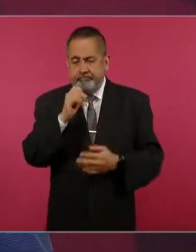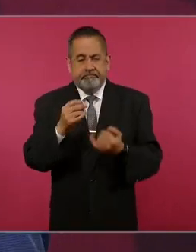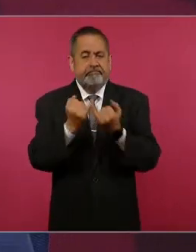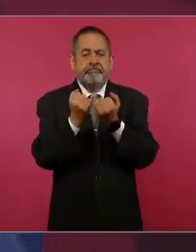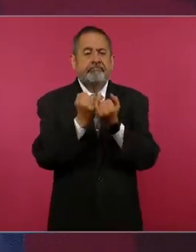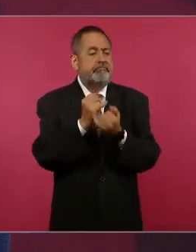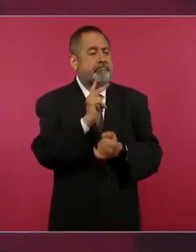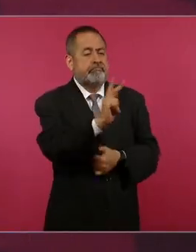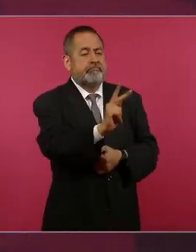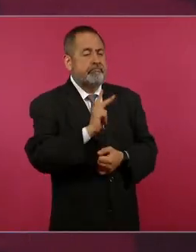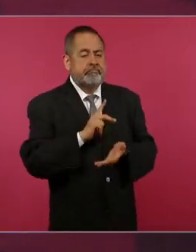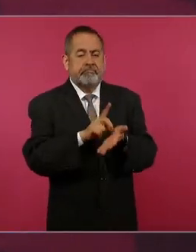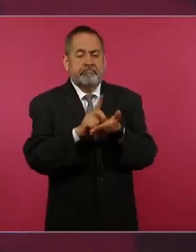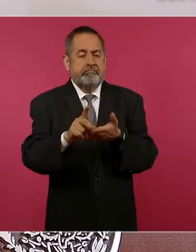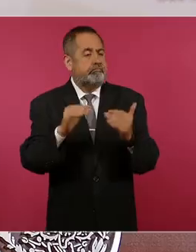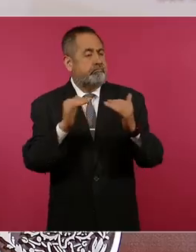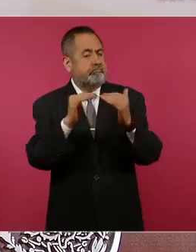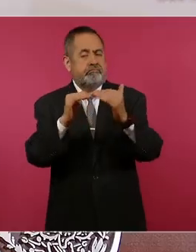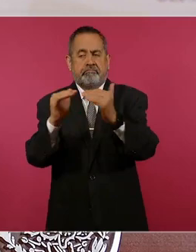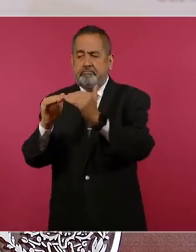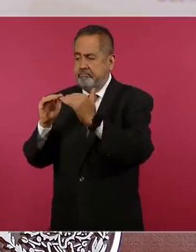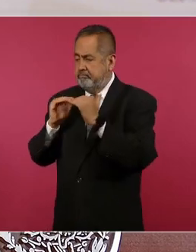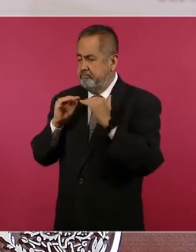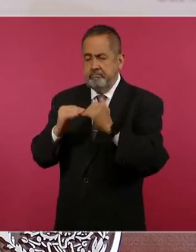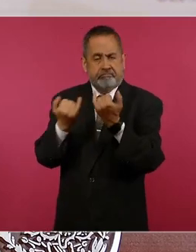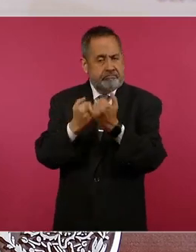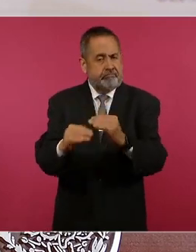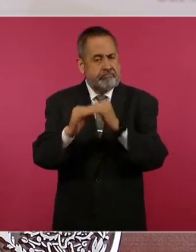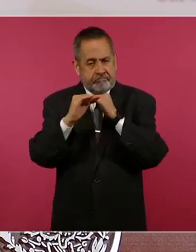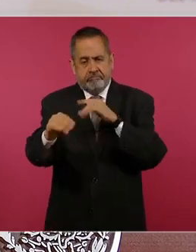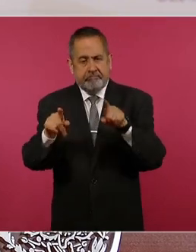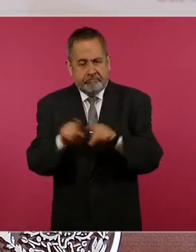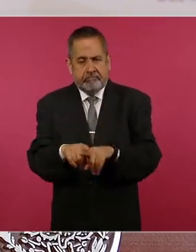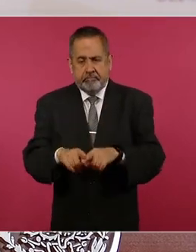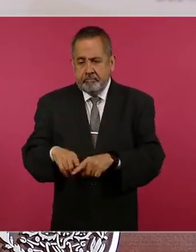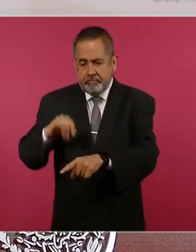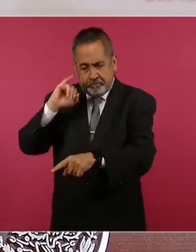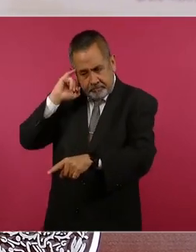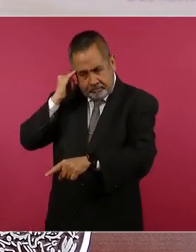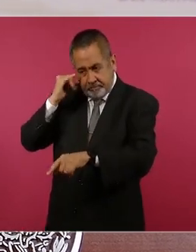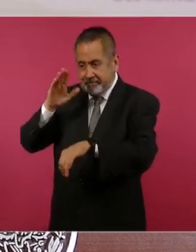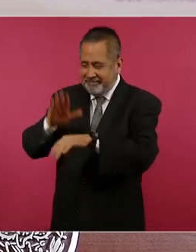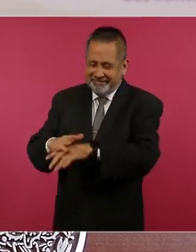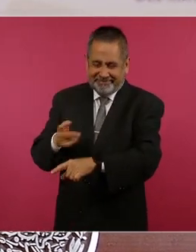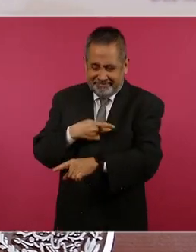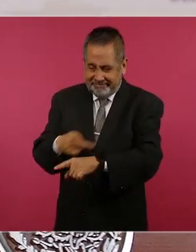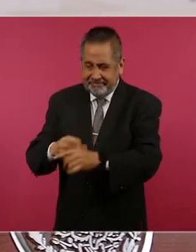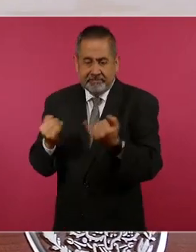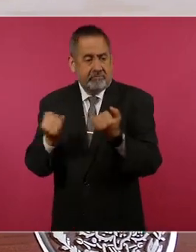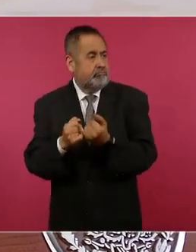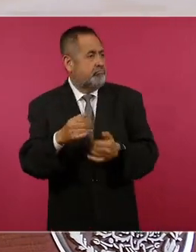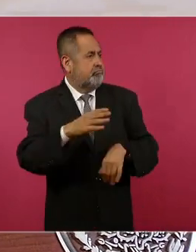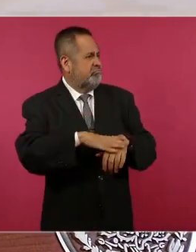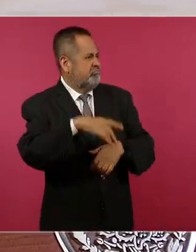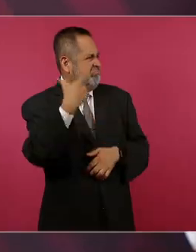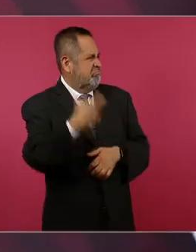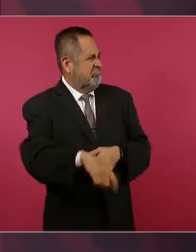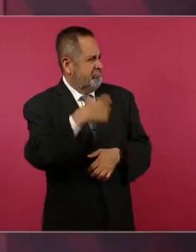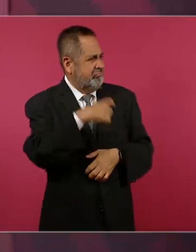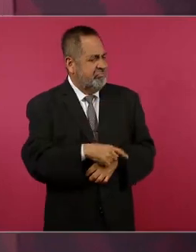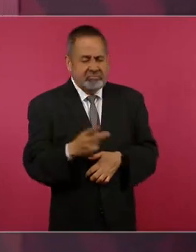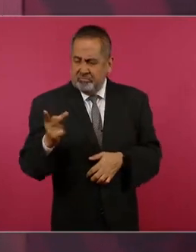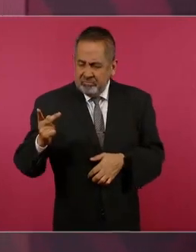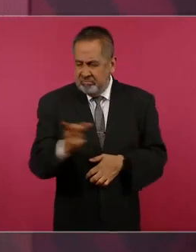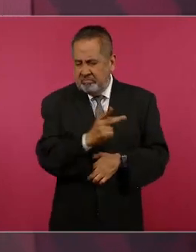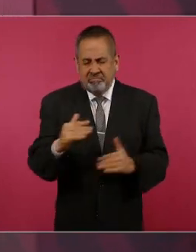derechos, todos, el campesino más pobre que el empresario más encumbrado.